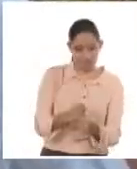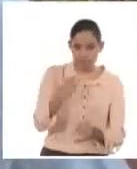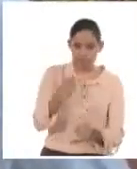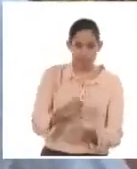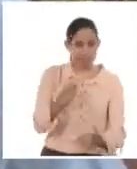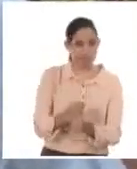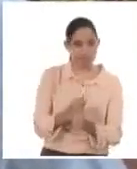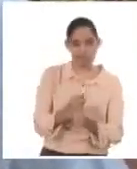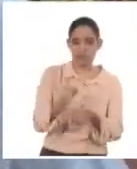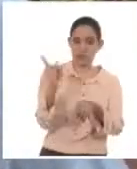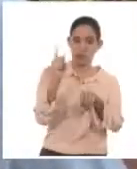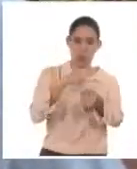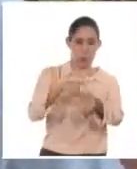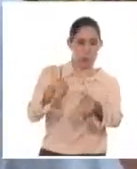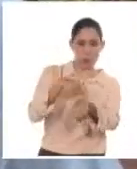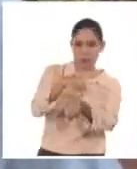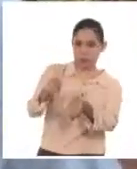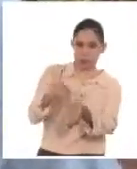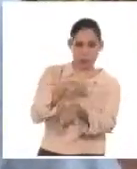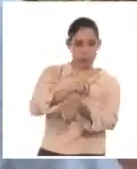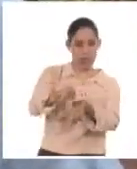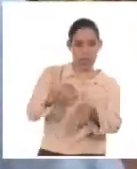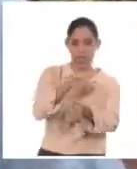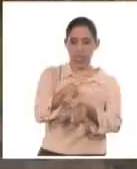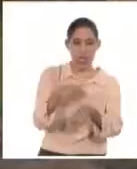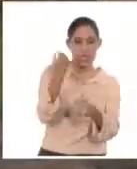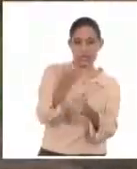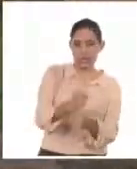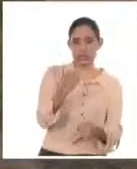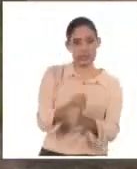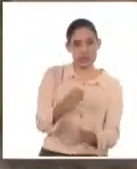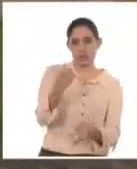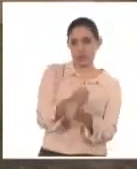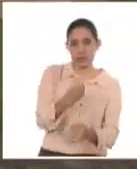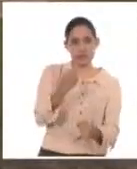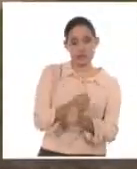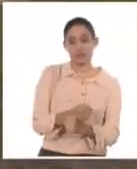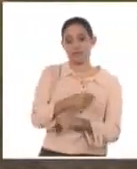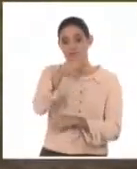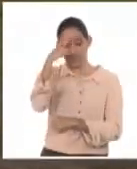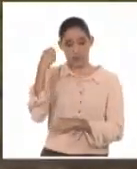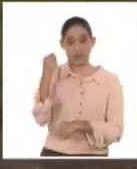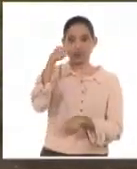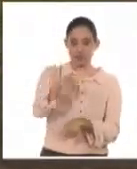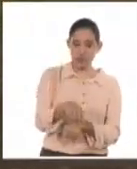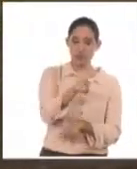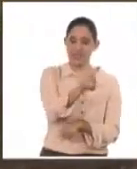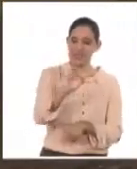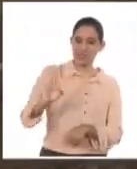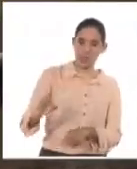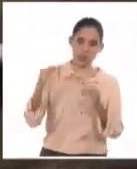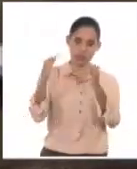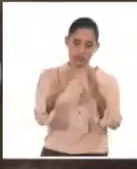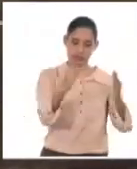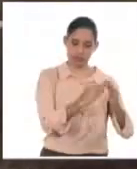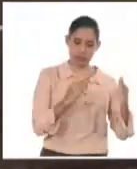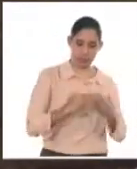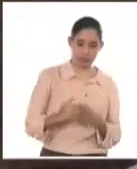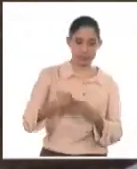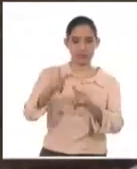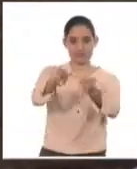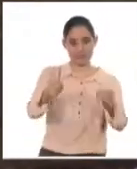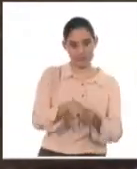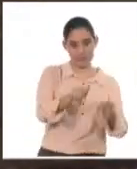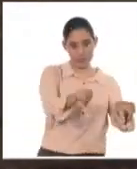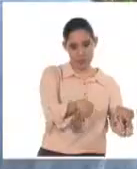sin horario, sin nada, he fajado todo el tiempo ahí y hemos ido recuperando todo. Y hoy están las 18 casas sembradas. Cuando se quiere se puede producir. Lo que hay que